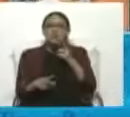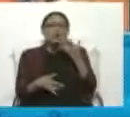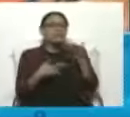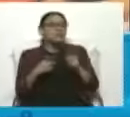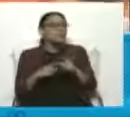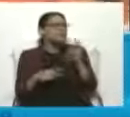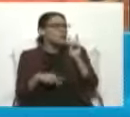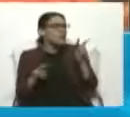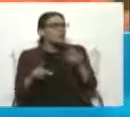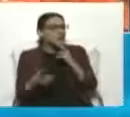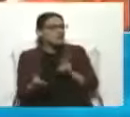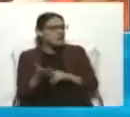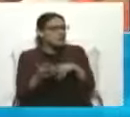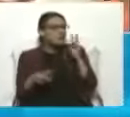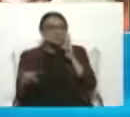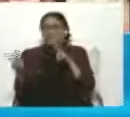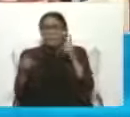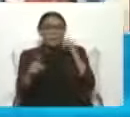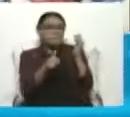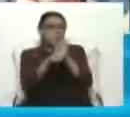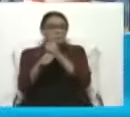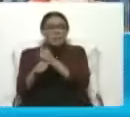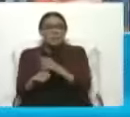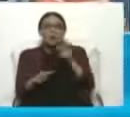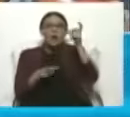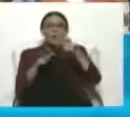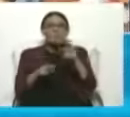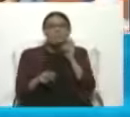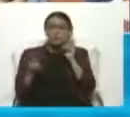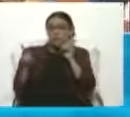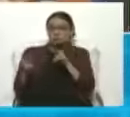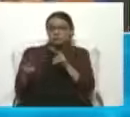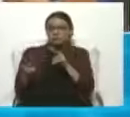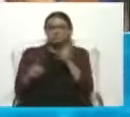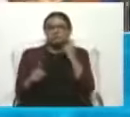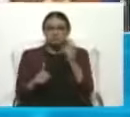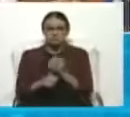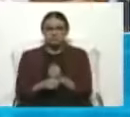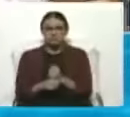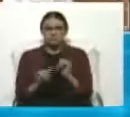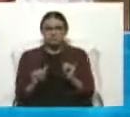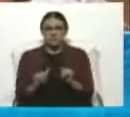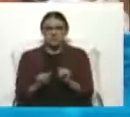oportunidades a través de los medios de comunicación. En virtud de lo expuesto, el